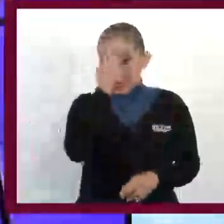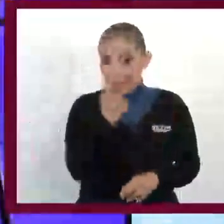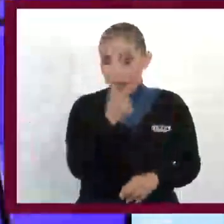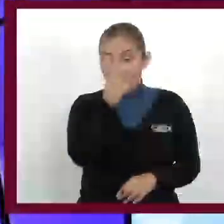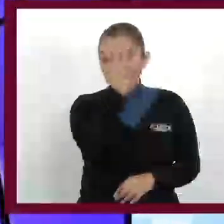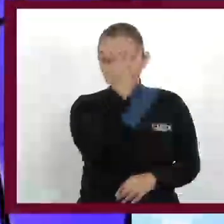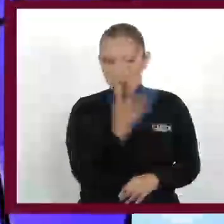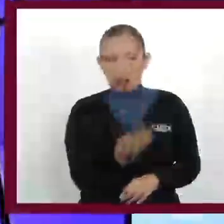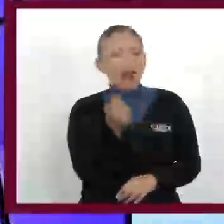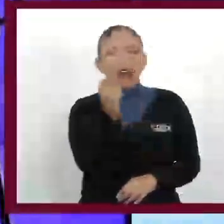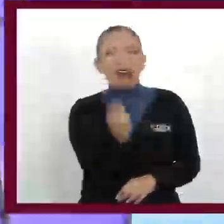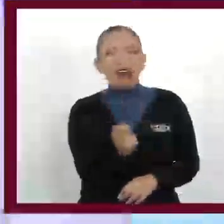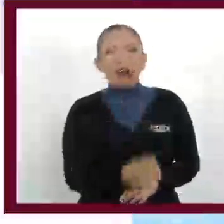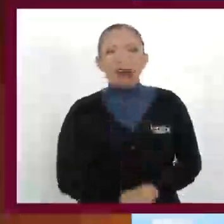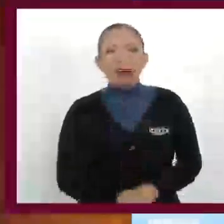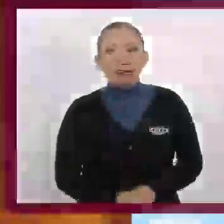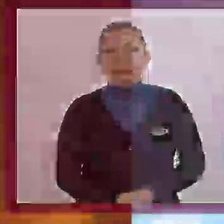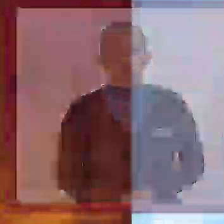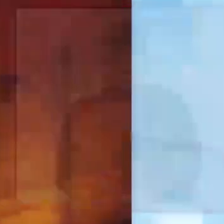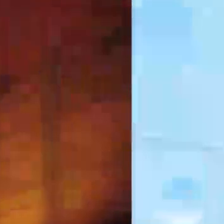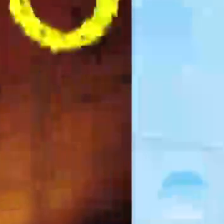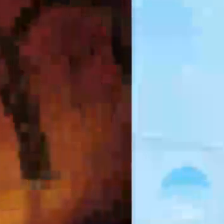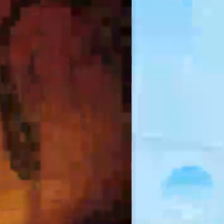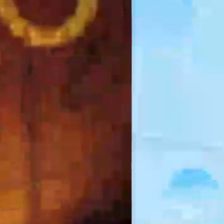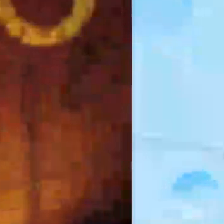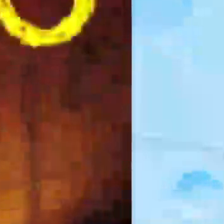¿Recuerdas ese compás?